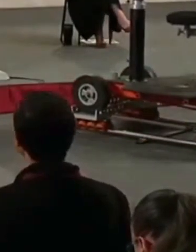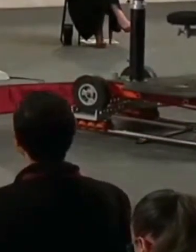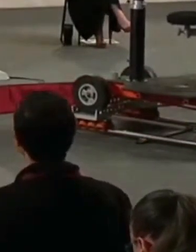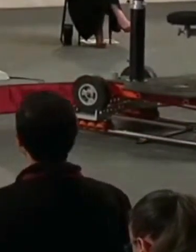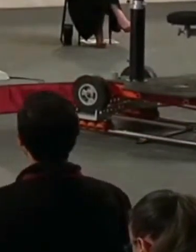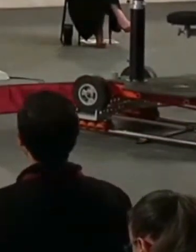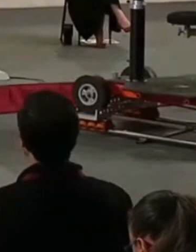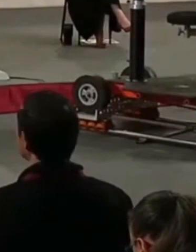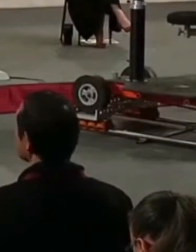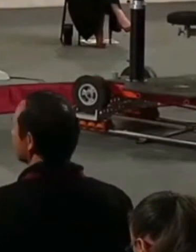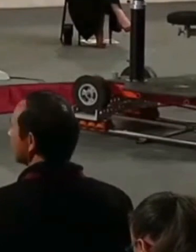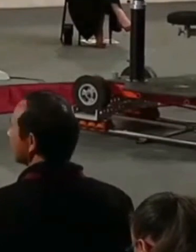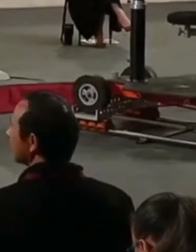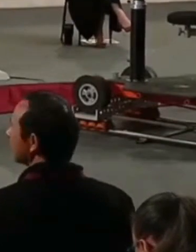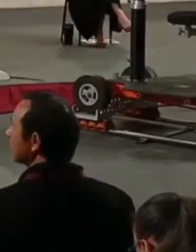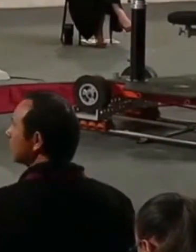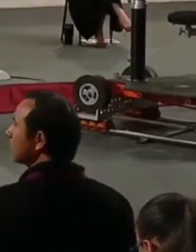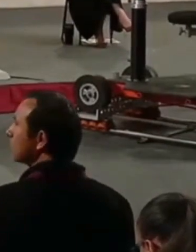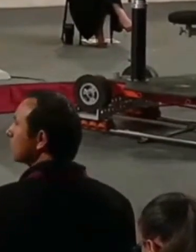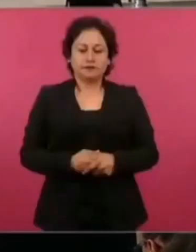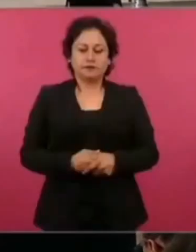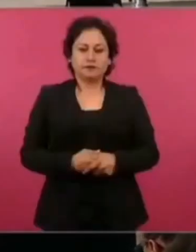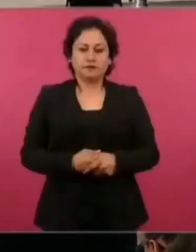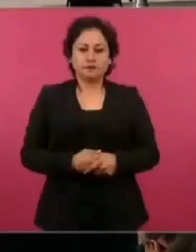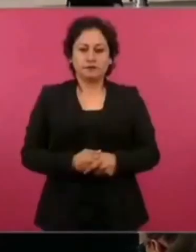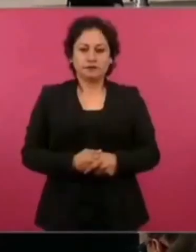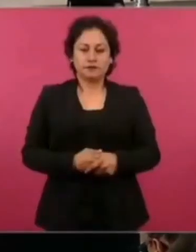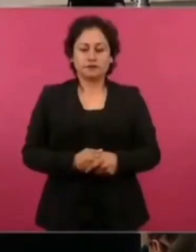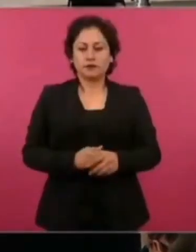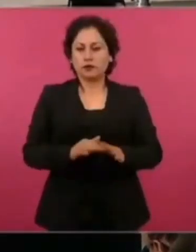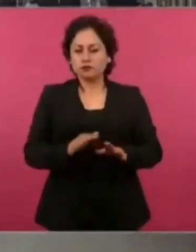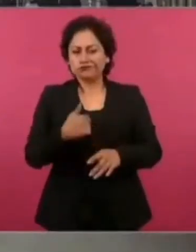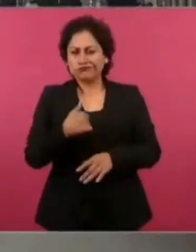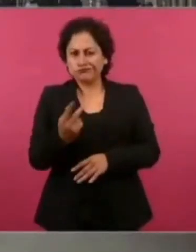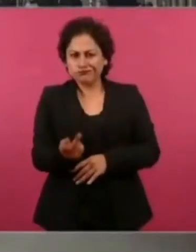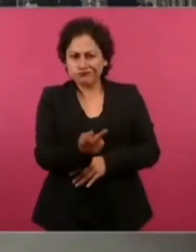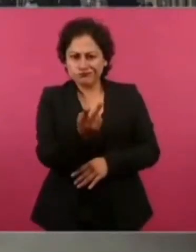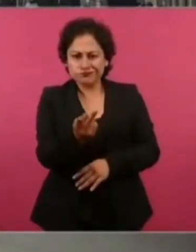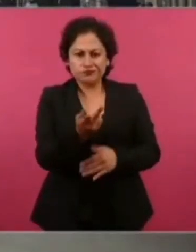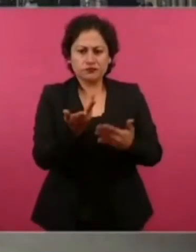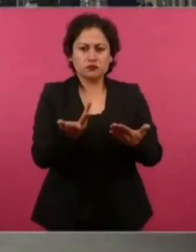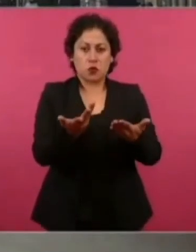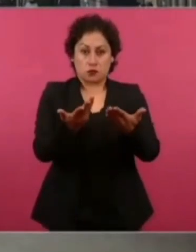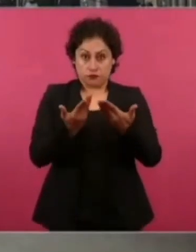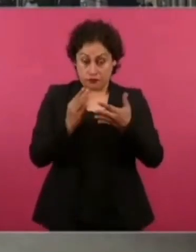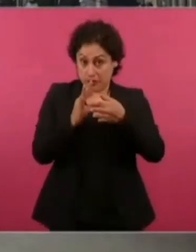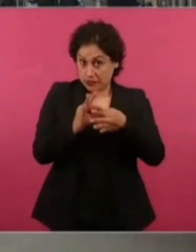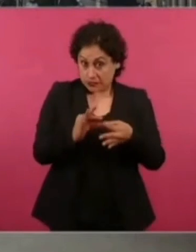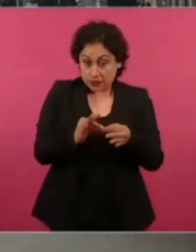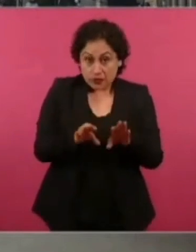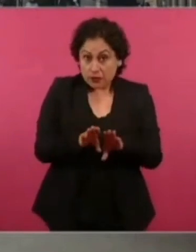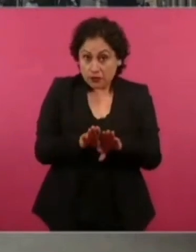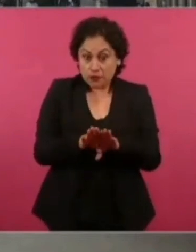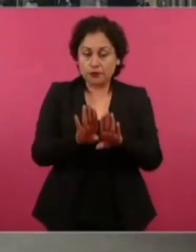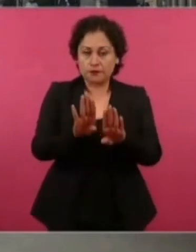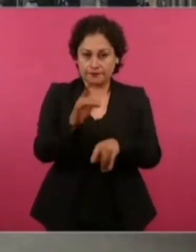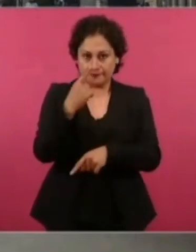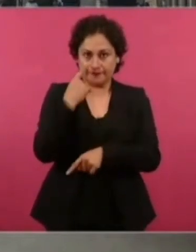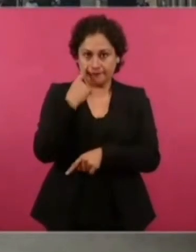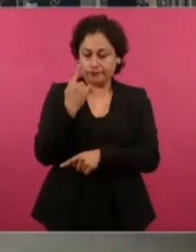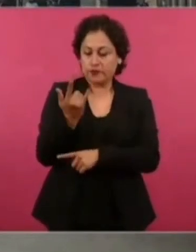Buenos días, presidente. Mara Rivera, de Enfoque Noticias. Yo quisiera preguntarle, o más bien, ¿cómo explicar, presidente, que en